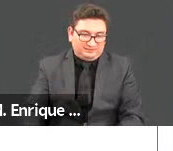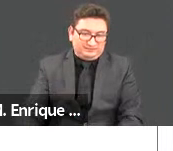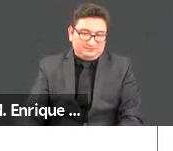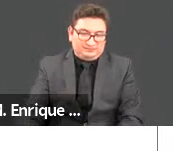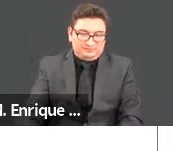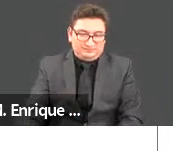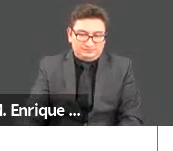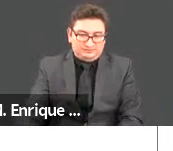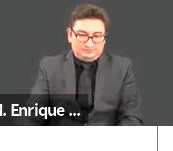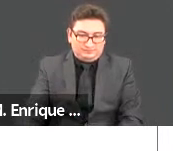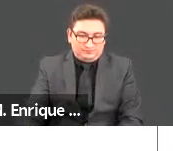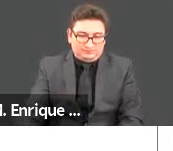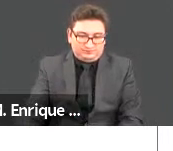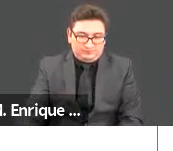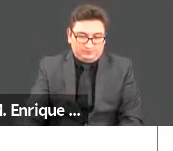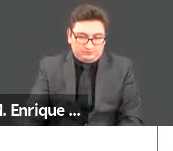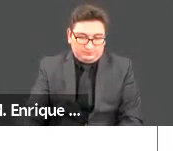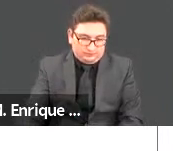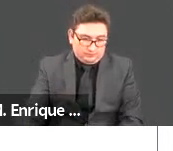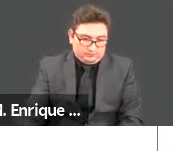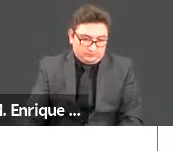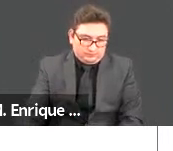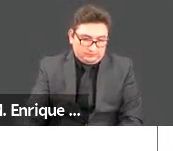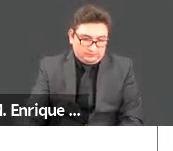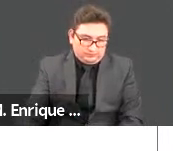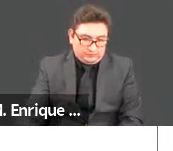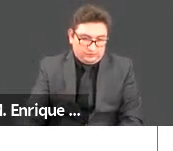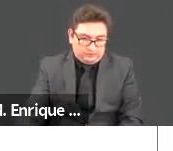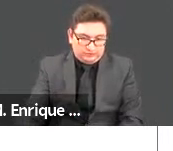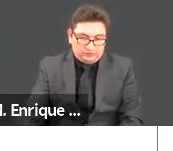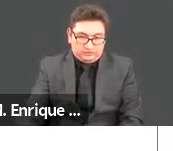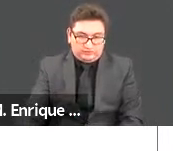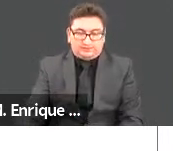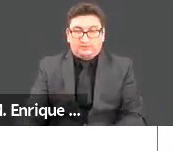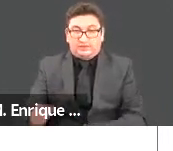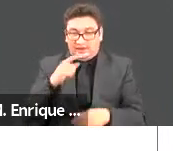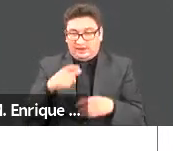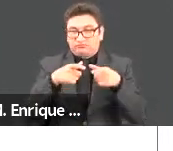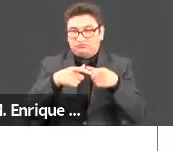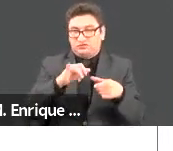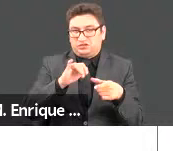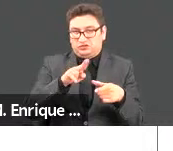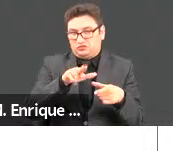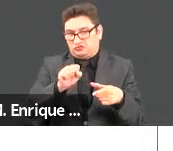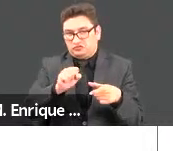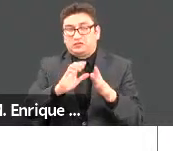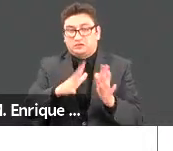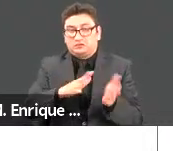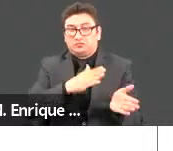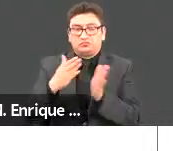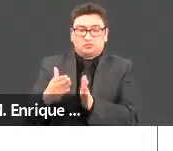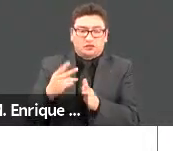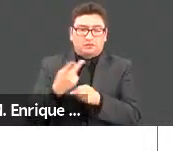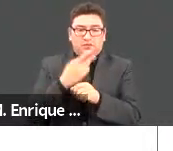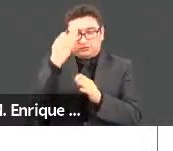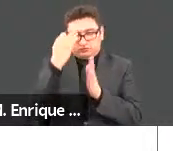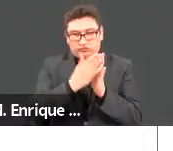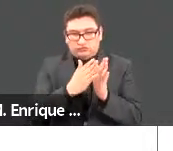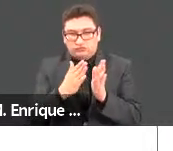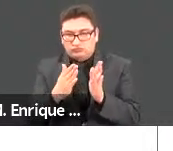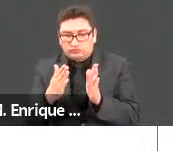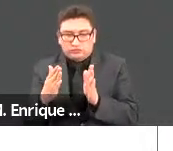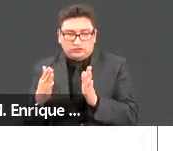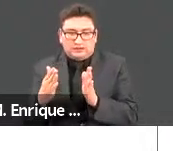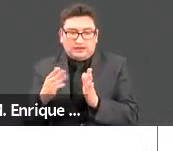en pantalla. Bien, continuando con nuestra línea del tiempo, ustedes podrán observar que llegamos